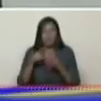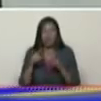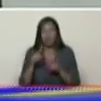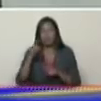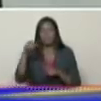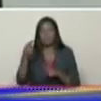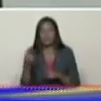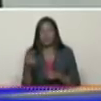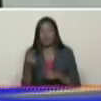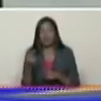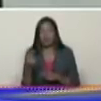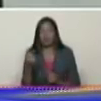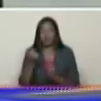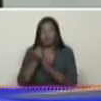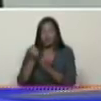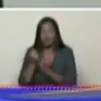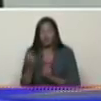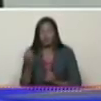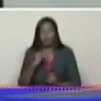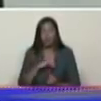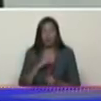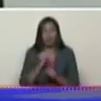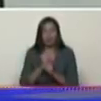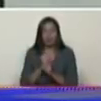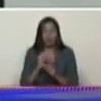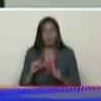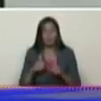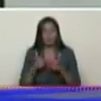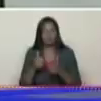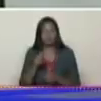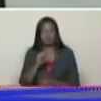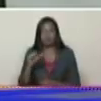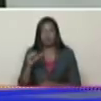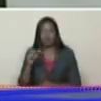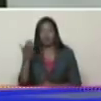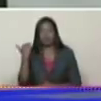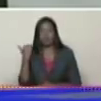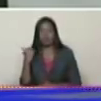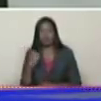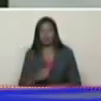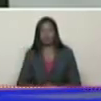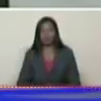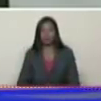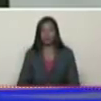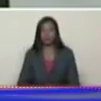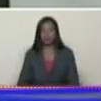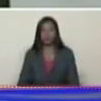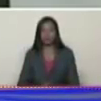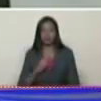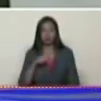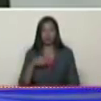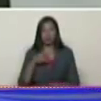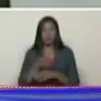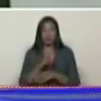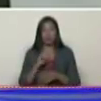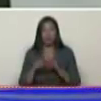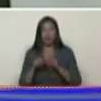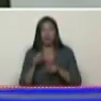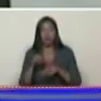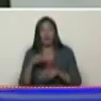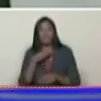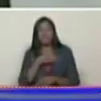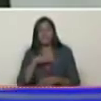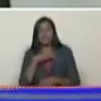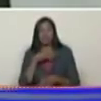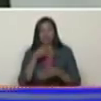mañana reforzar el trabajo que se inició la semana pasada y vamos a irnos varios ministros